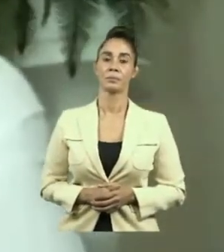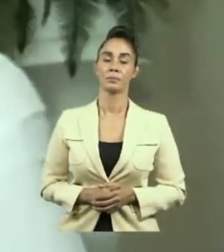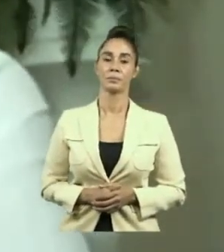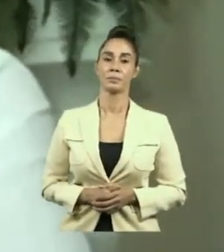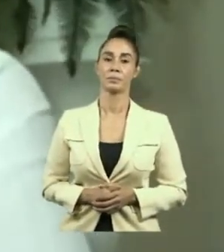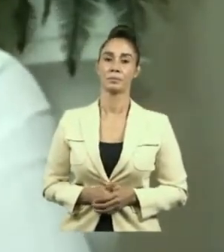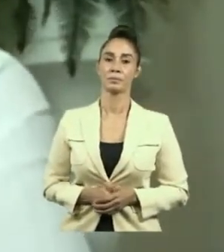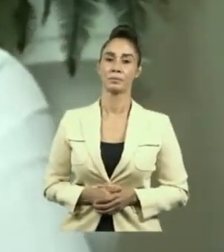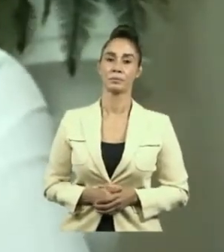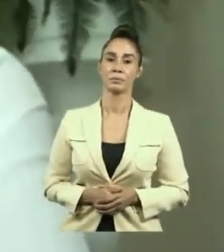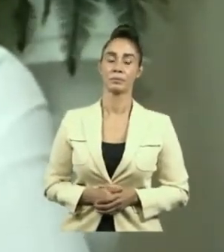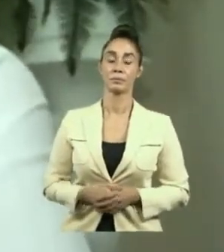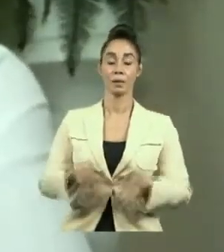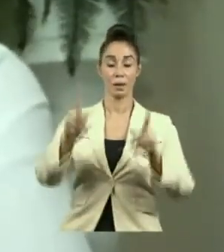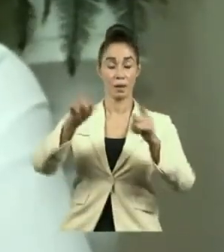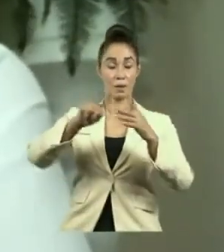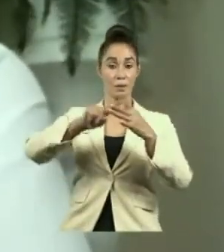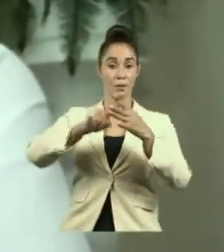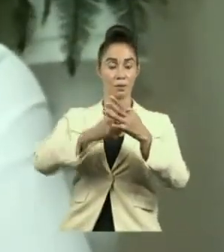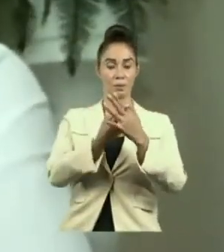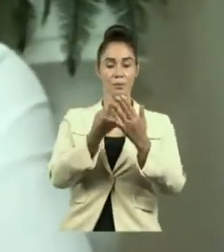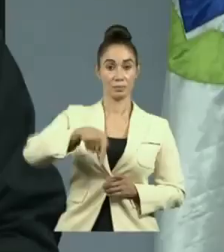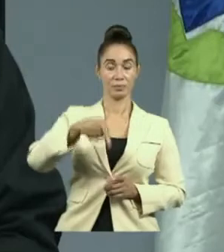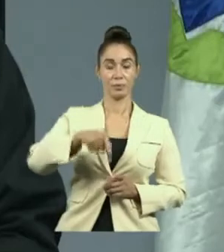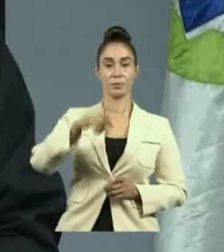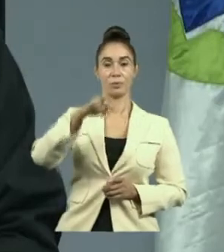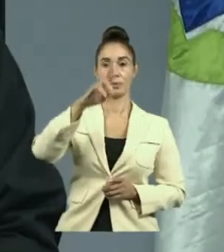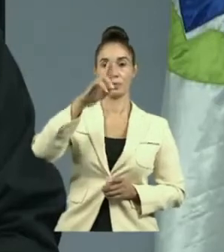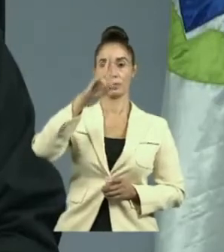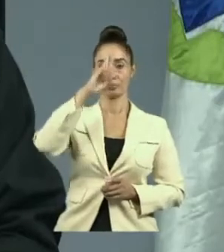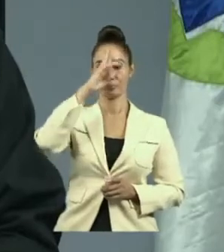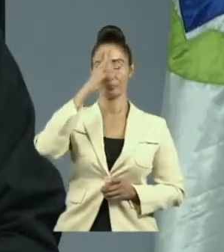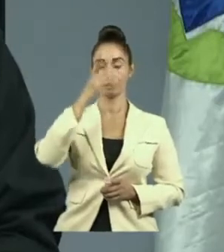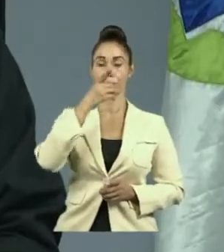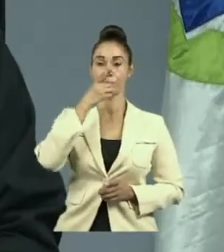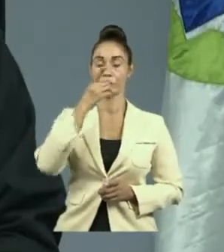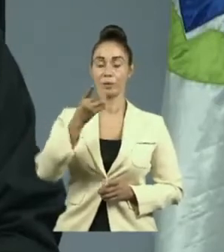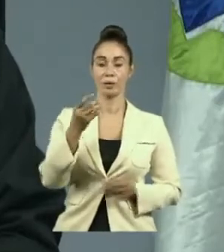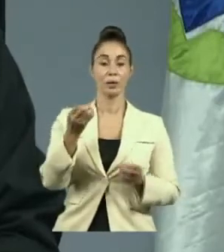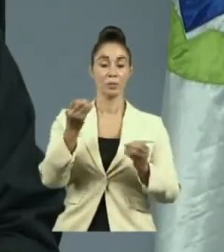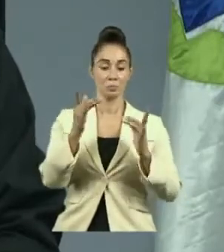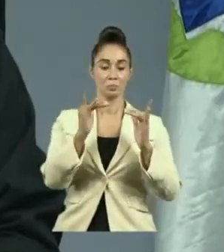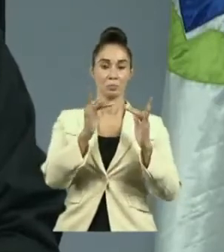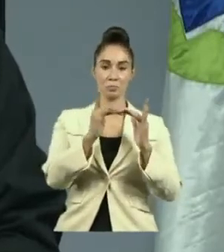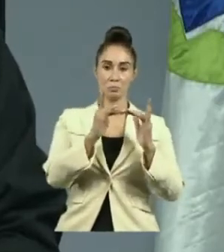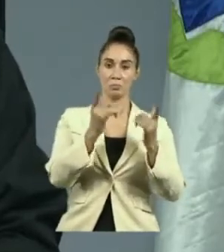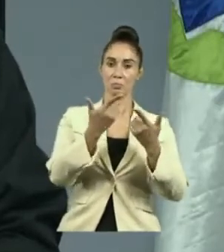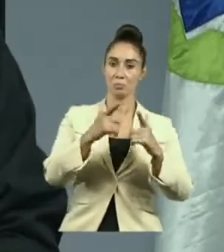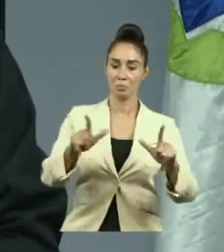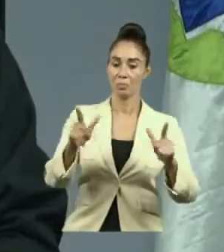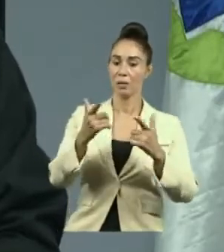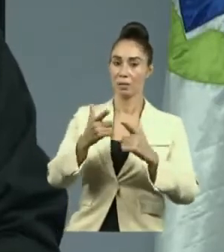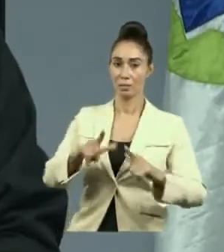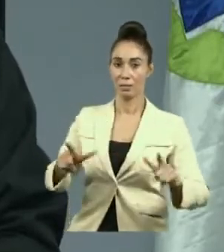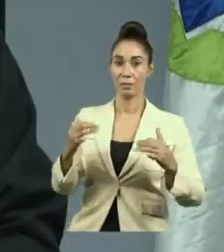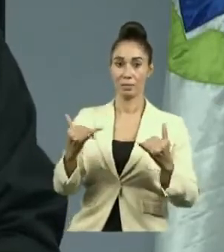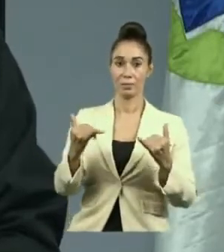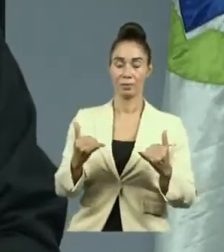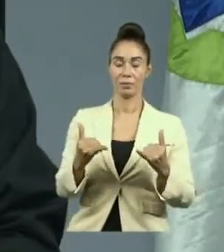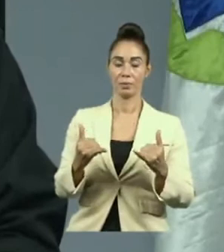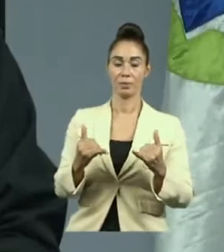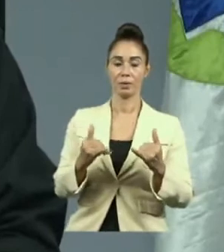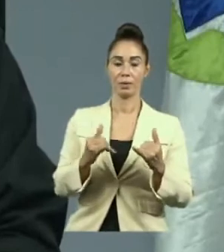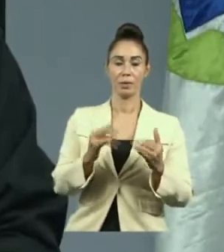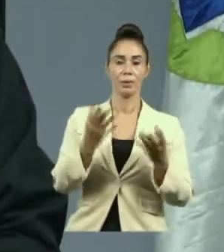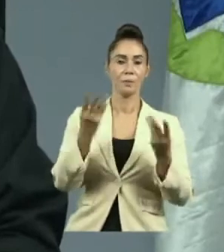reactivación económica además según los indicadores que tenemos apenas un